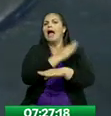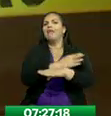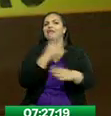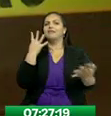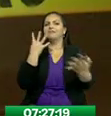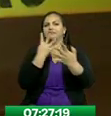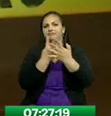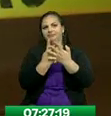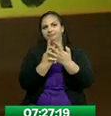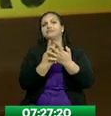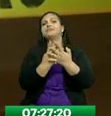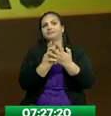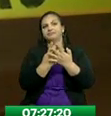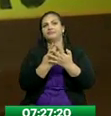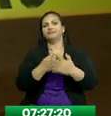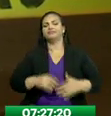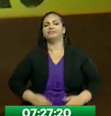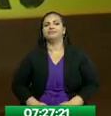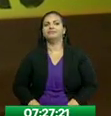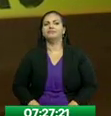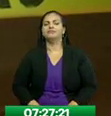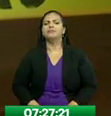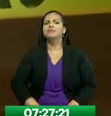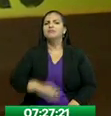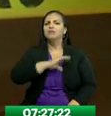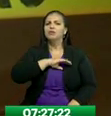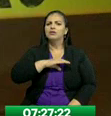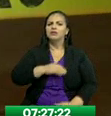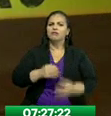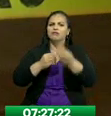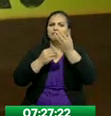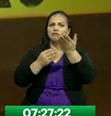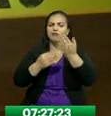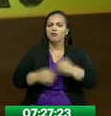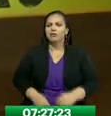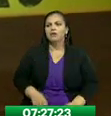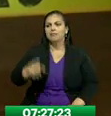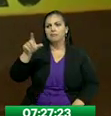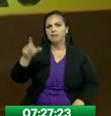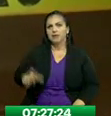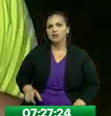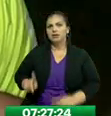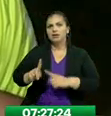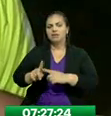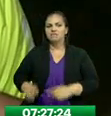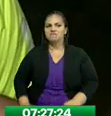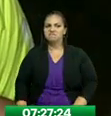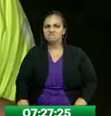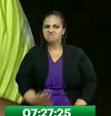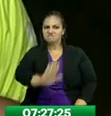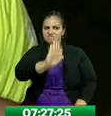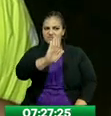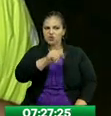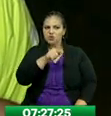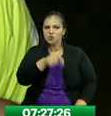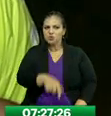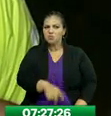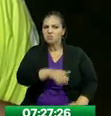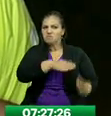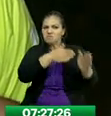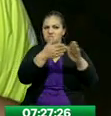cárcel. Según la policía, había recibido amenazas de muerte. La persona fallecida